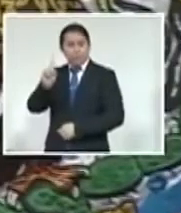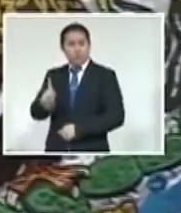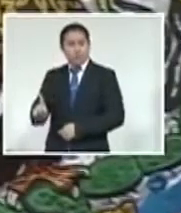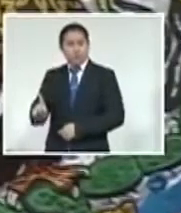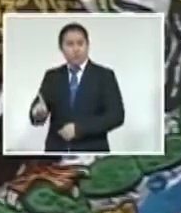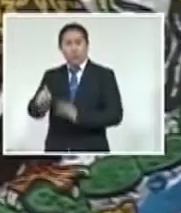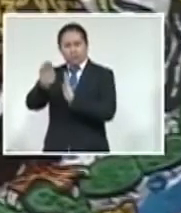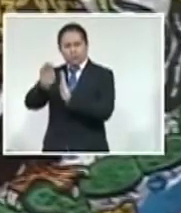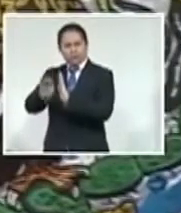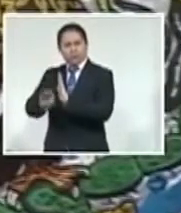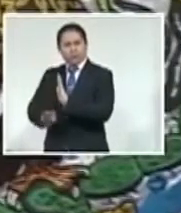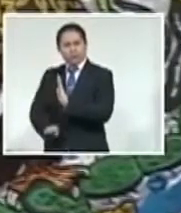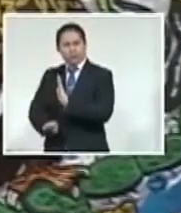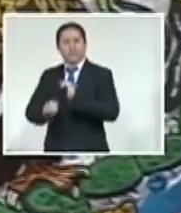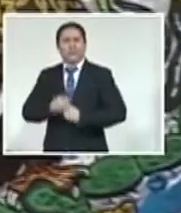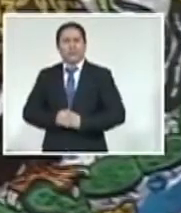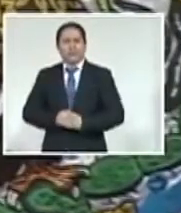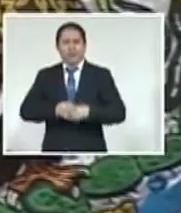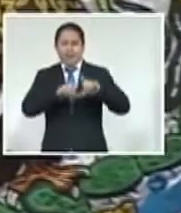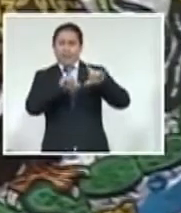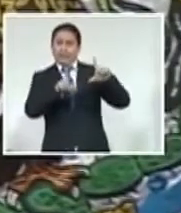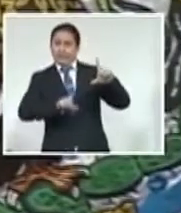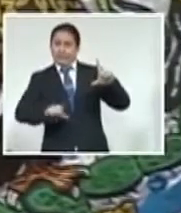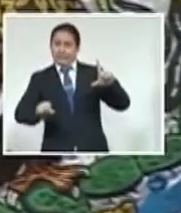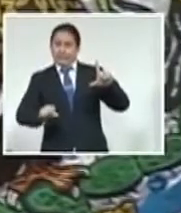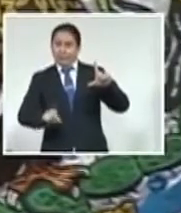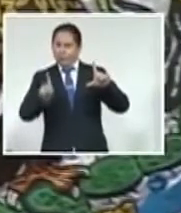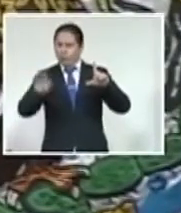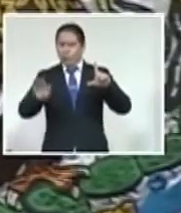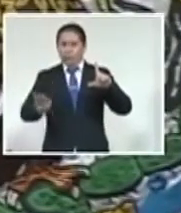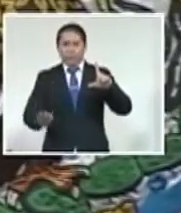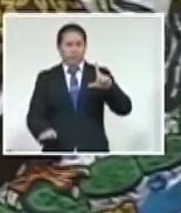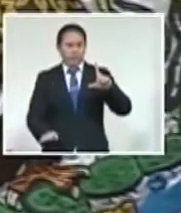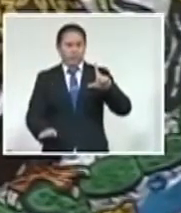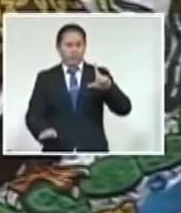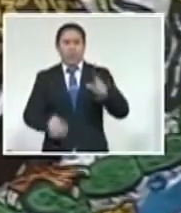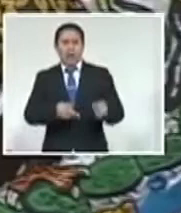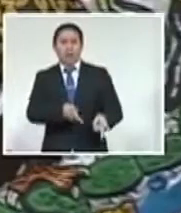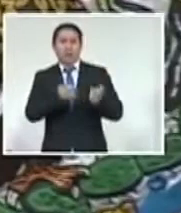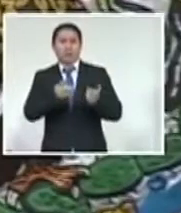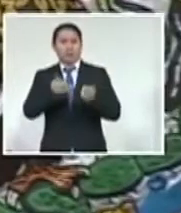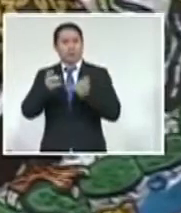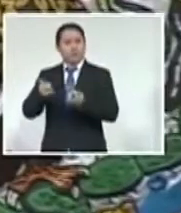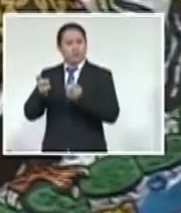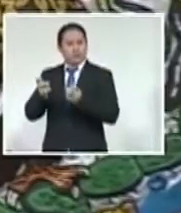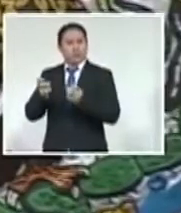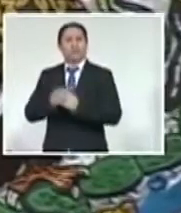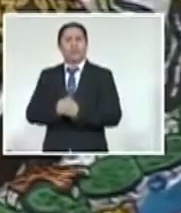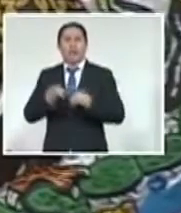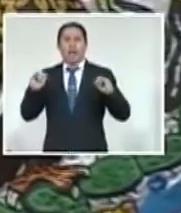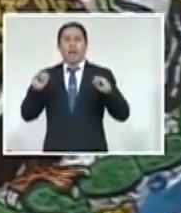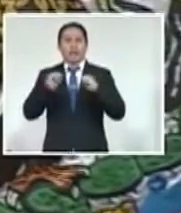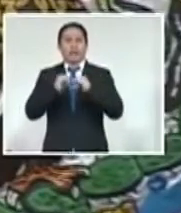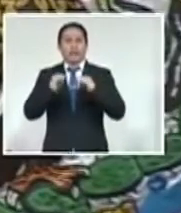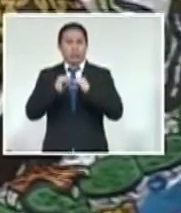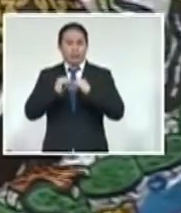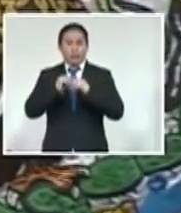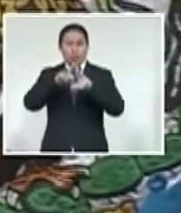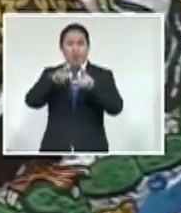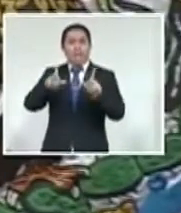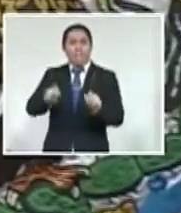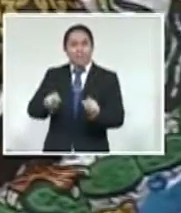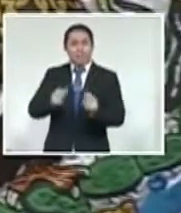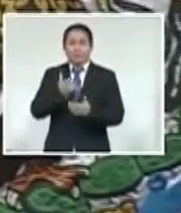mayor redujo a nivel nacional los diferentes delitos de robo. También el Instituto para la Paz y